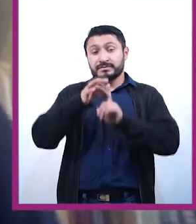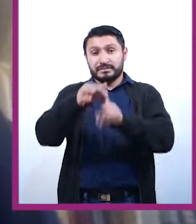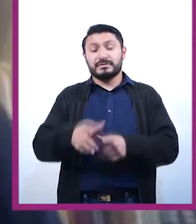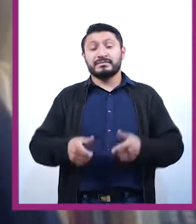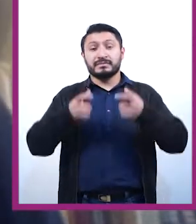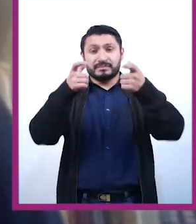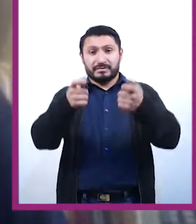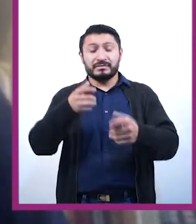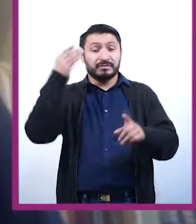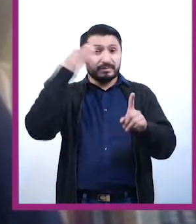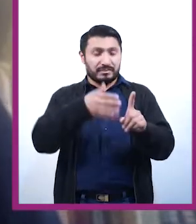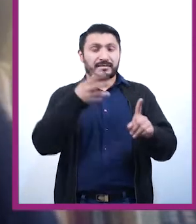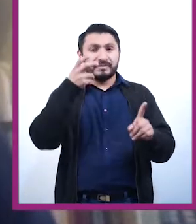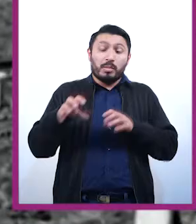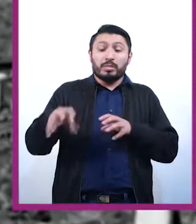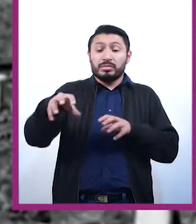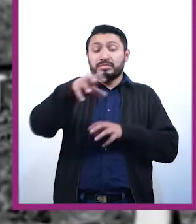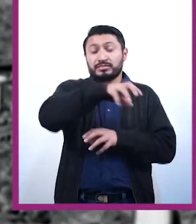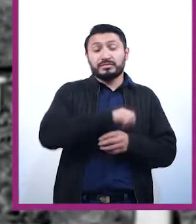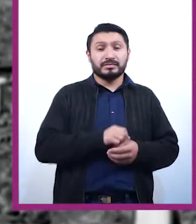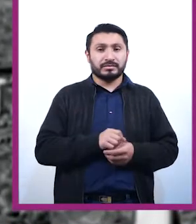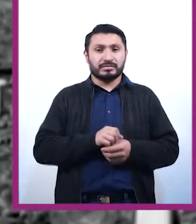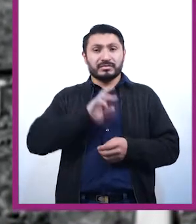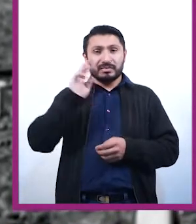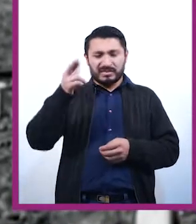que guiar la economía.